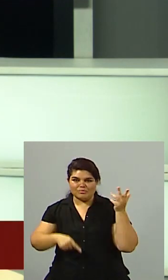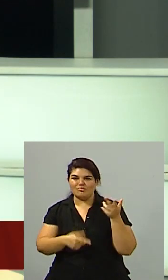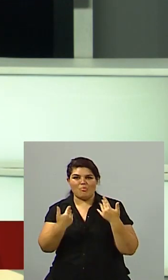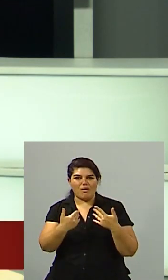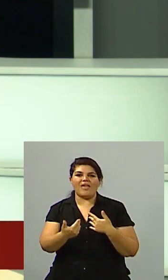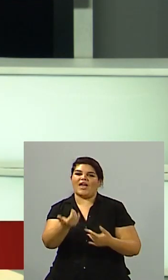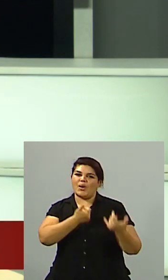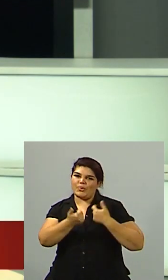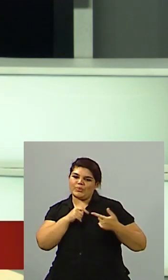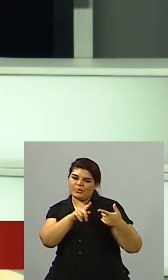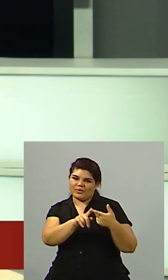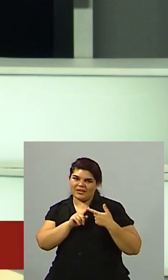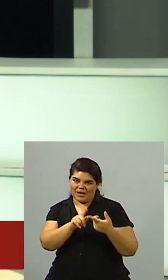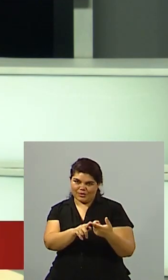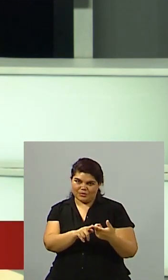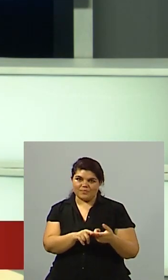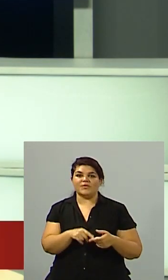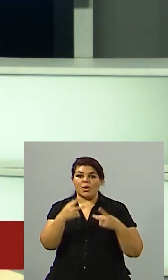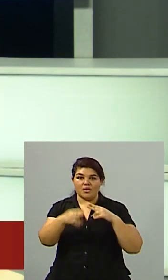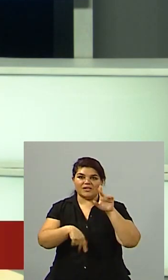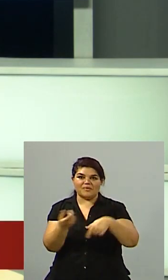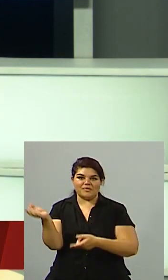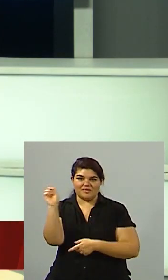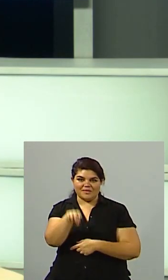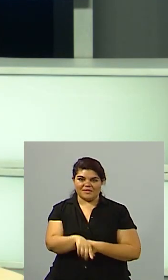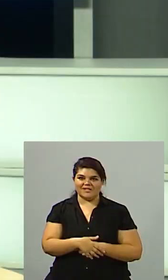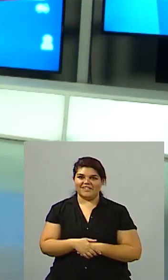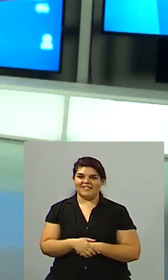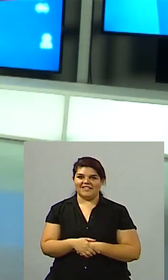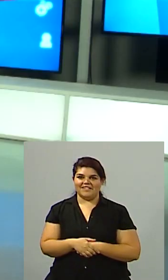con Señal U, por supuesto. Nos vamos al corte, enseguida regresamos.